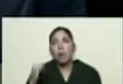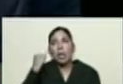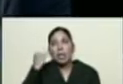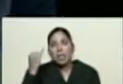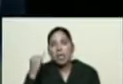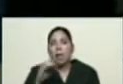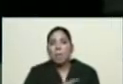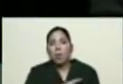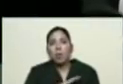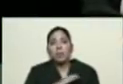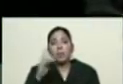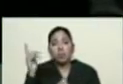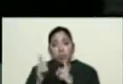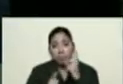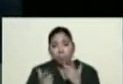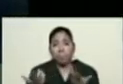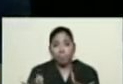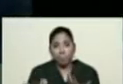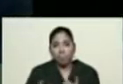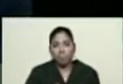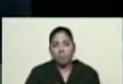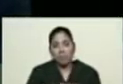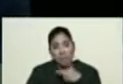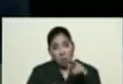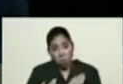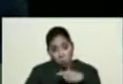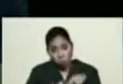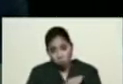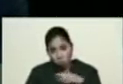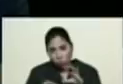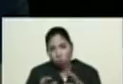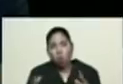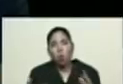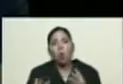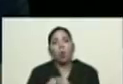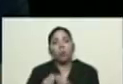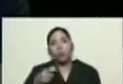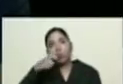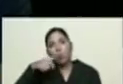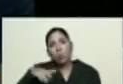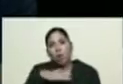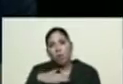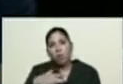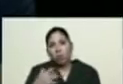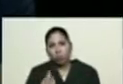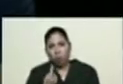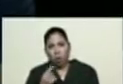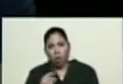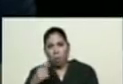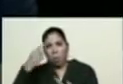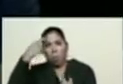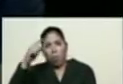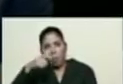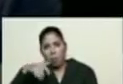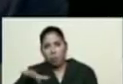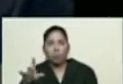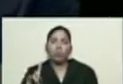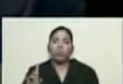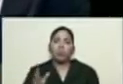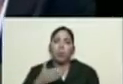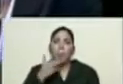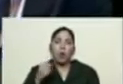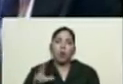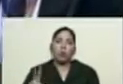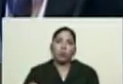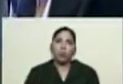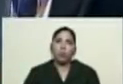enseñó Chávez. En revolución las cosas se hacen con el pueblo o no se hacen. ante las grandes dificultades, ¿a quién se convoca?